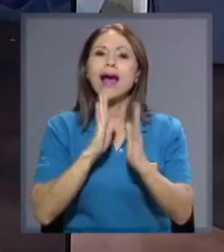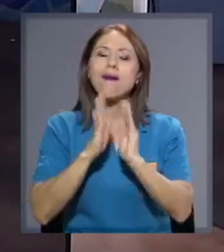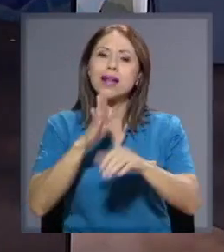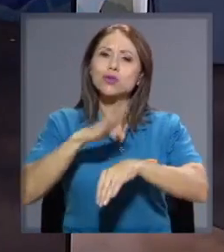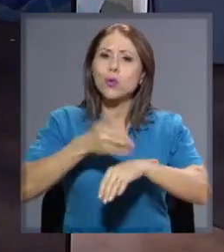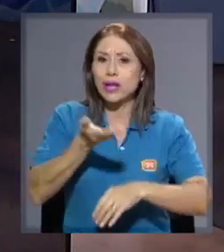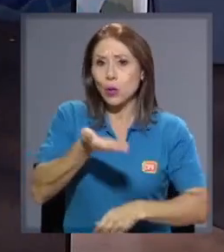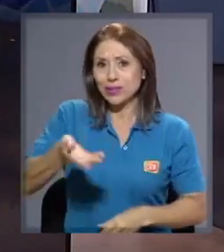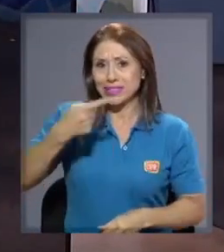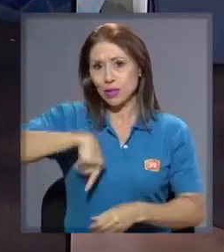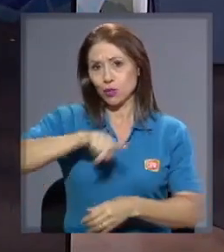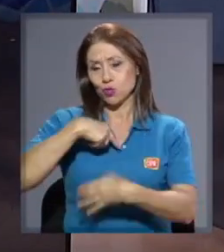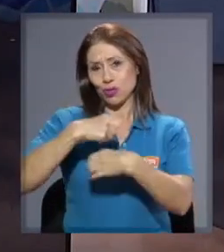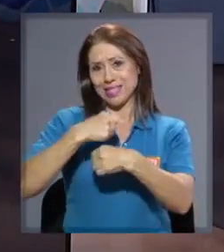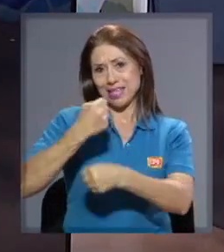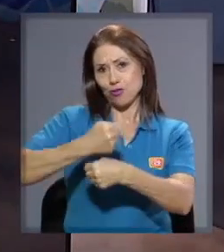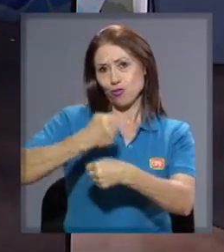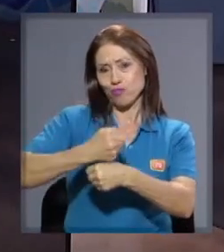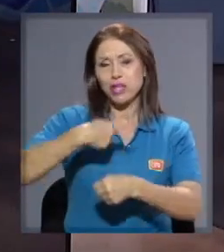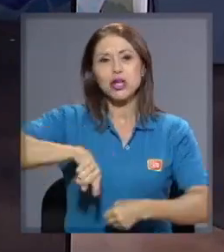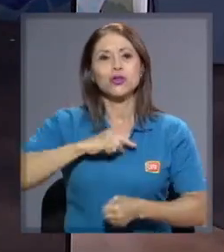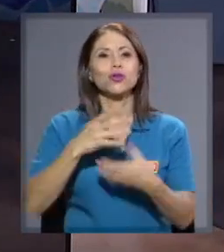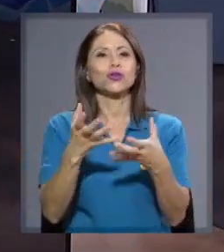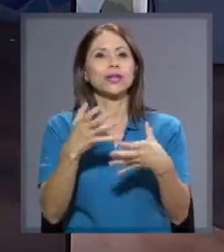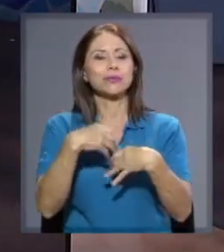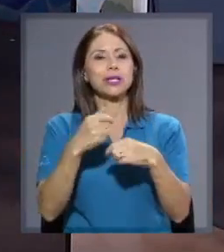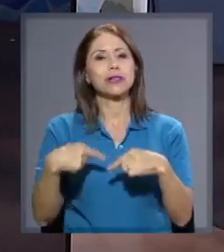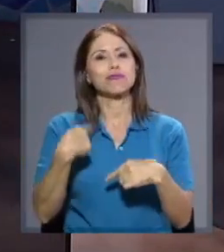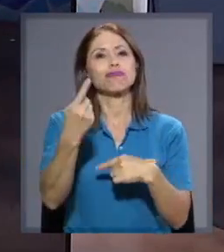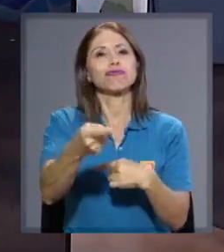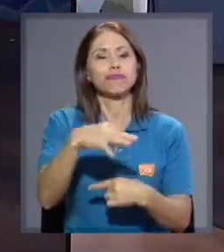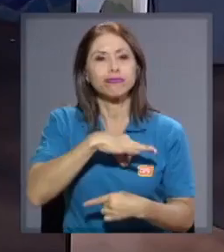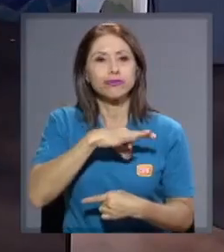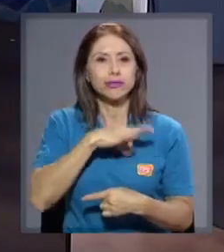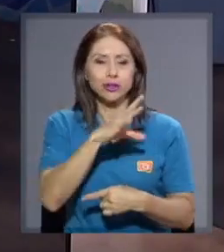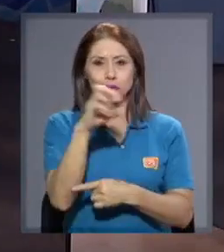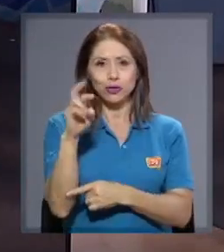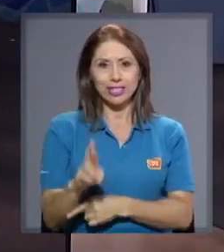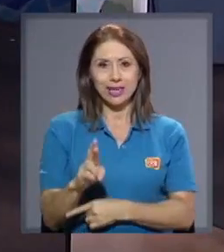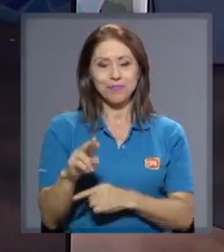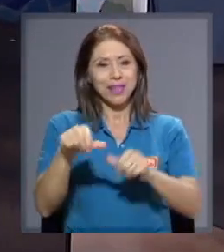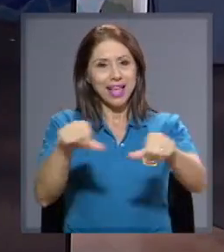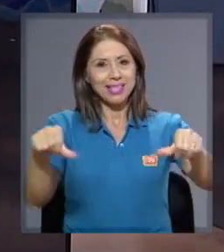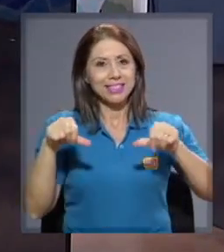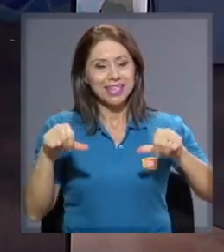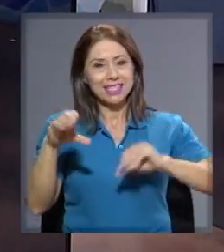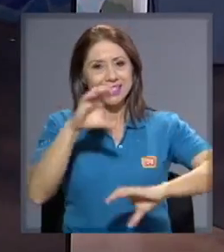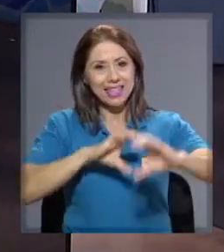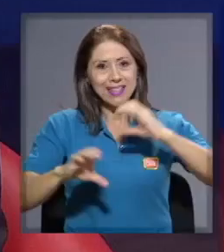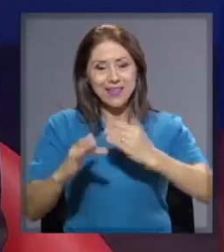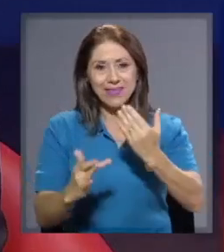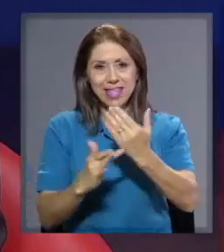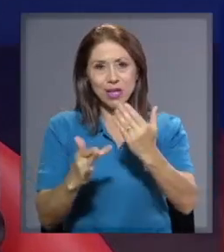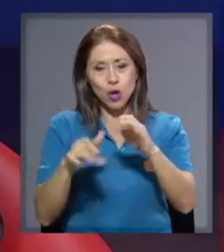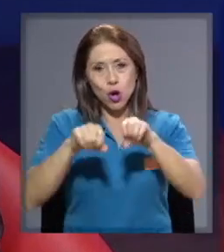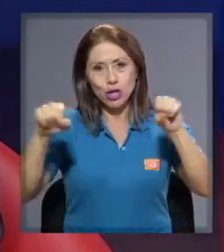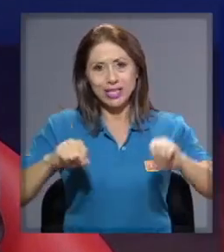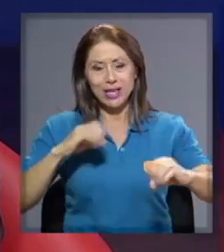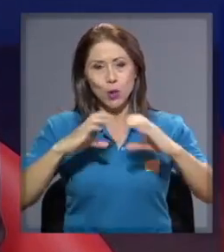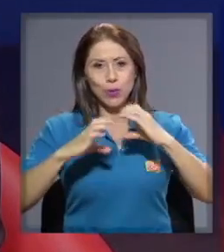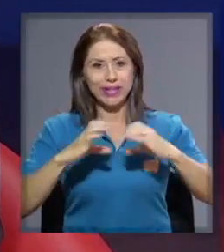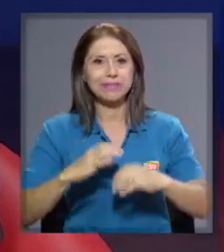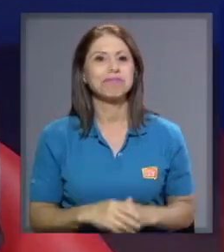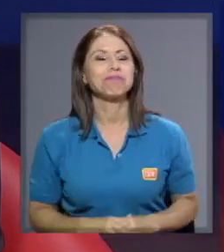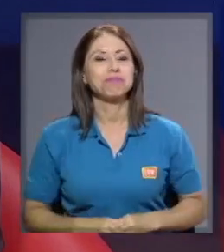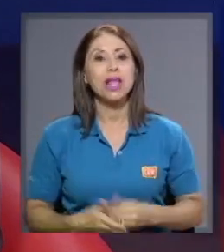las cosas que estamos haciendo y las cosas que queremos hacer en beneficio pues de nuestro país y en el área científica tecnológica y de telecomunicaciones ya usted estuvo